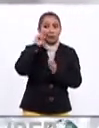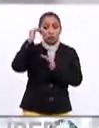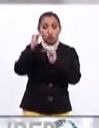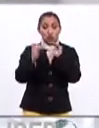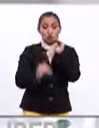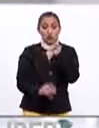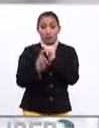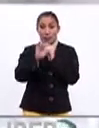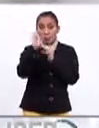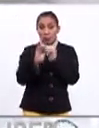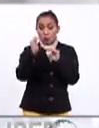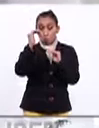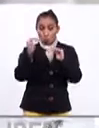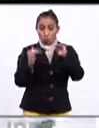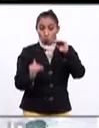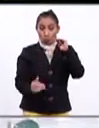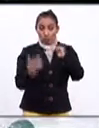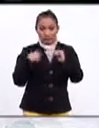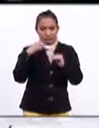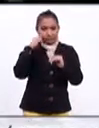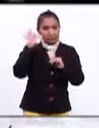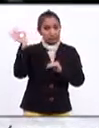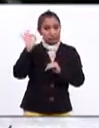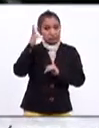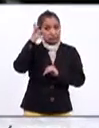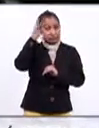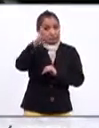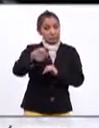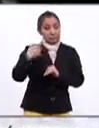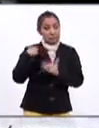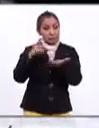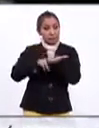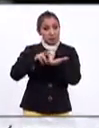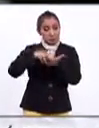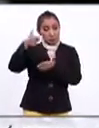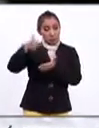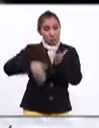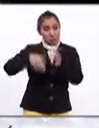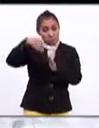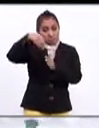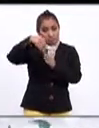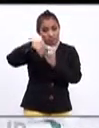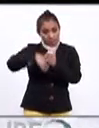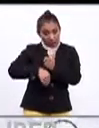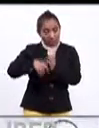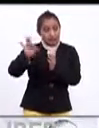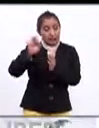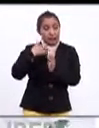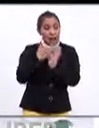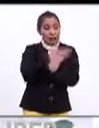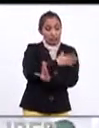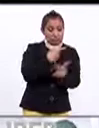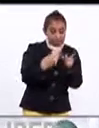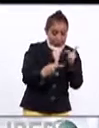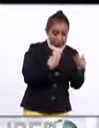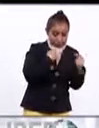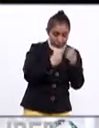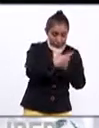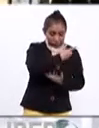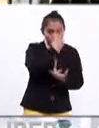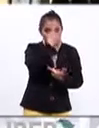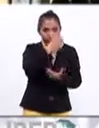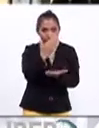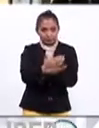ya significativa y todo apunta a que la caída continuará si no se toman medidas